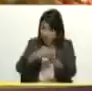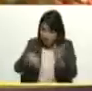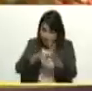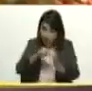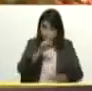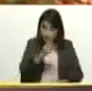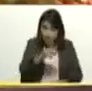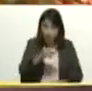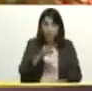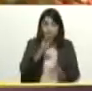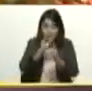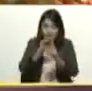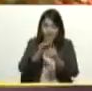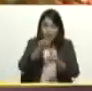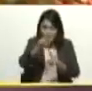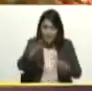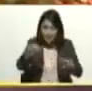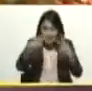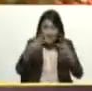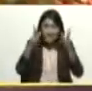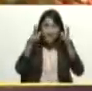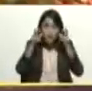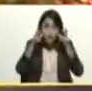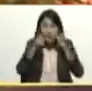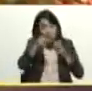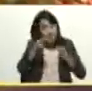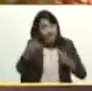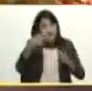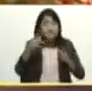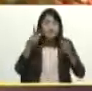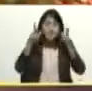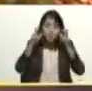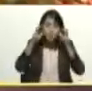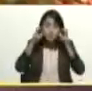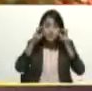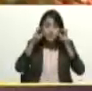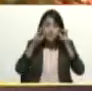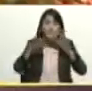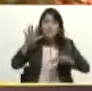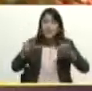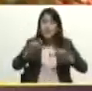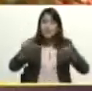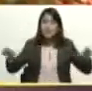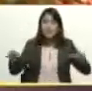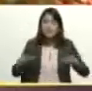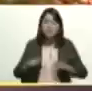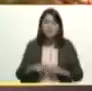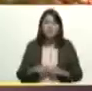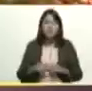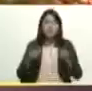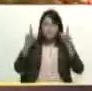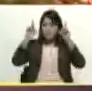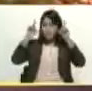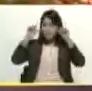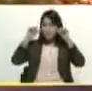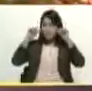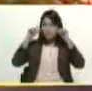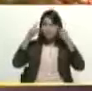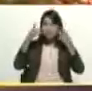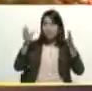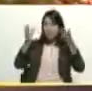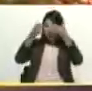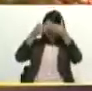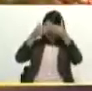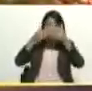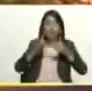contigo, que me ves y me escuchas, es contigo. Porque aquí hay algunas personas que yo hago estos llamados y creen que no es con ustedes.